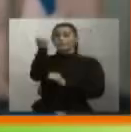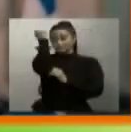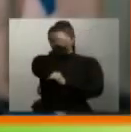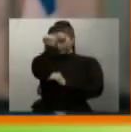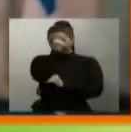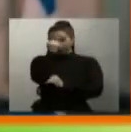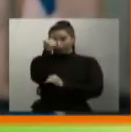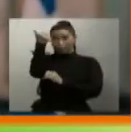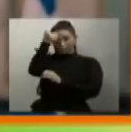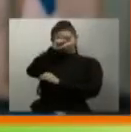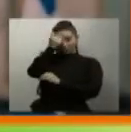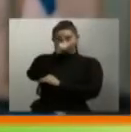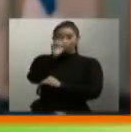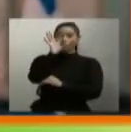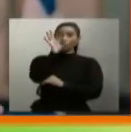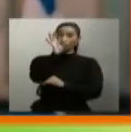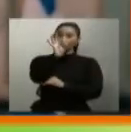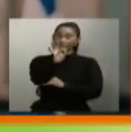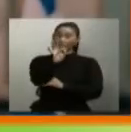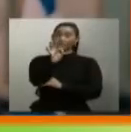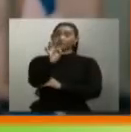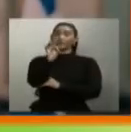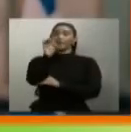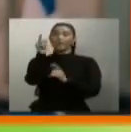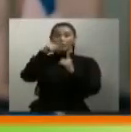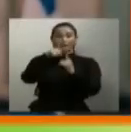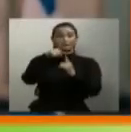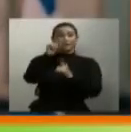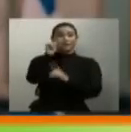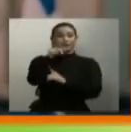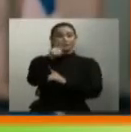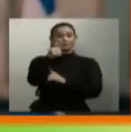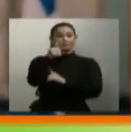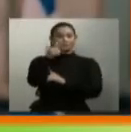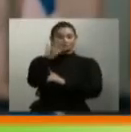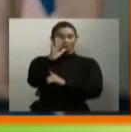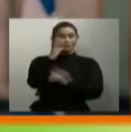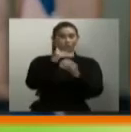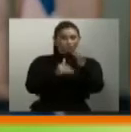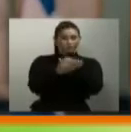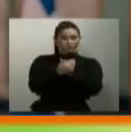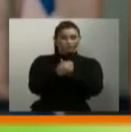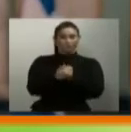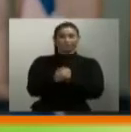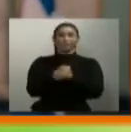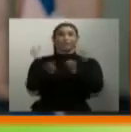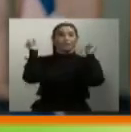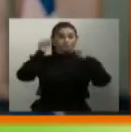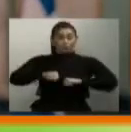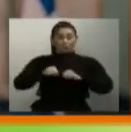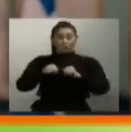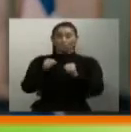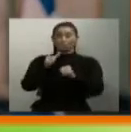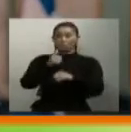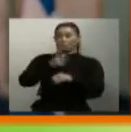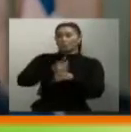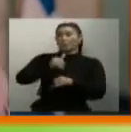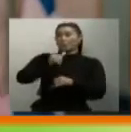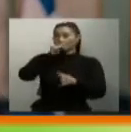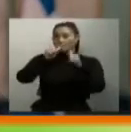que se ha venido aprendiendo en el camino lo cierto es que ha habido mucho esfuerzo y